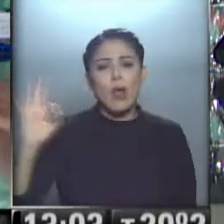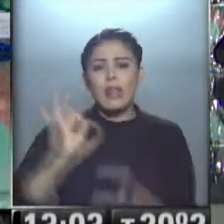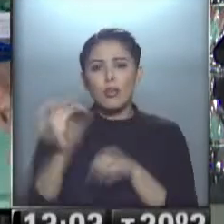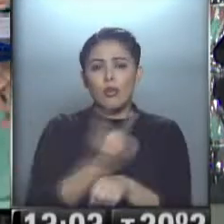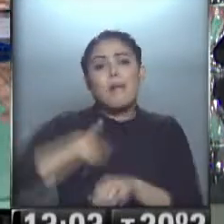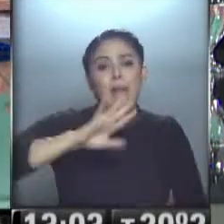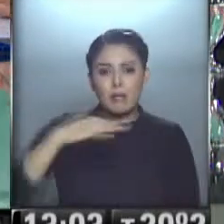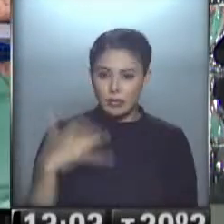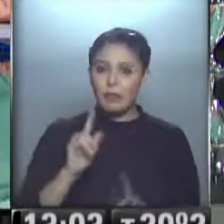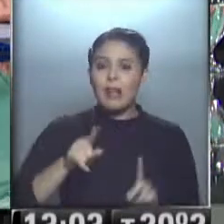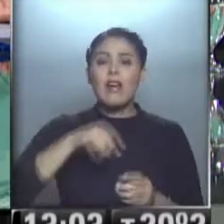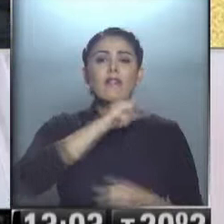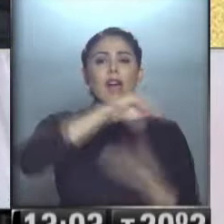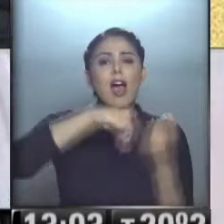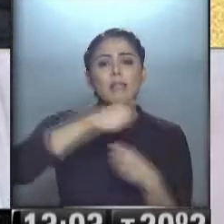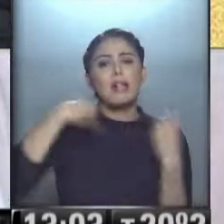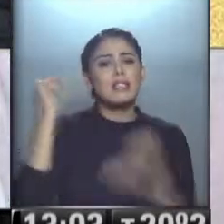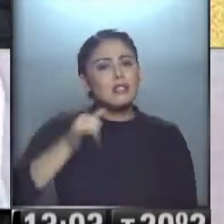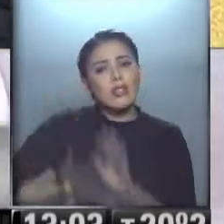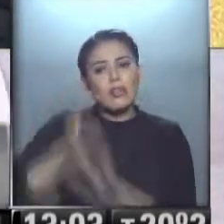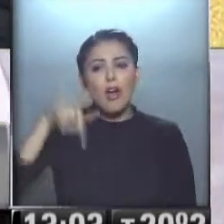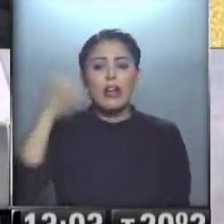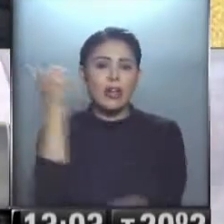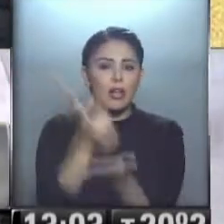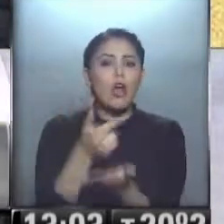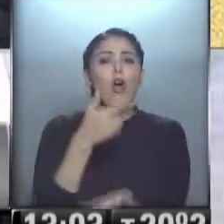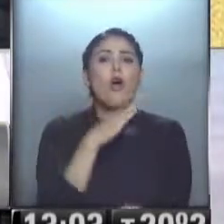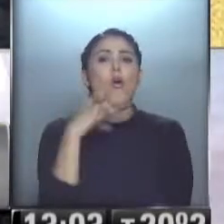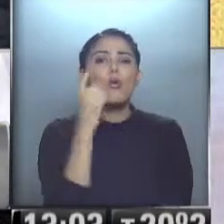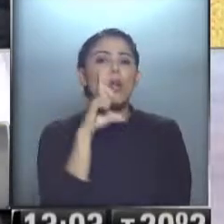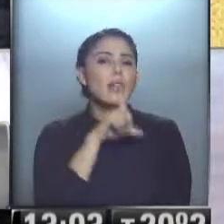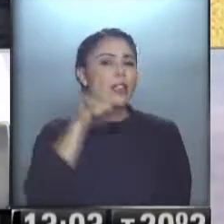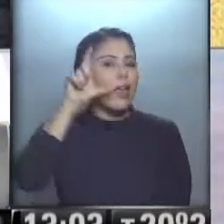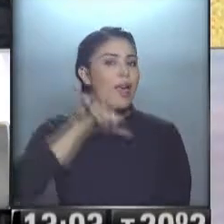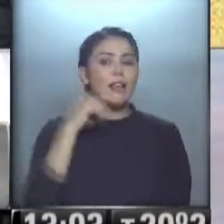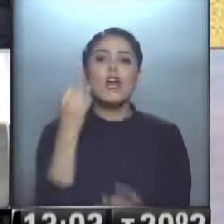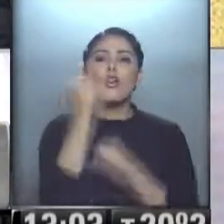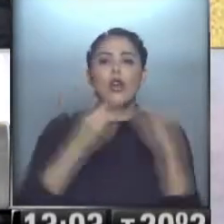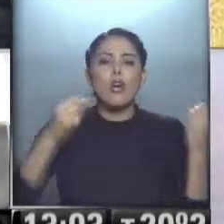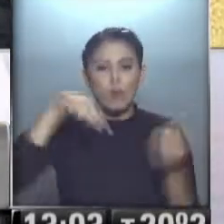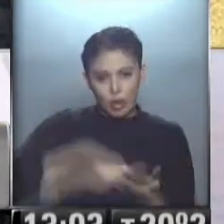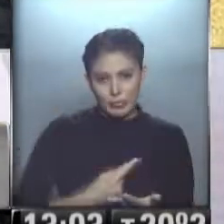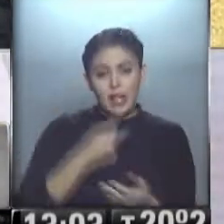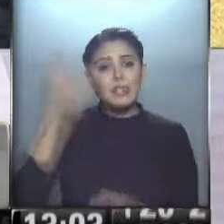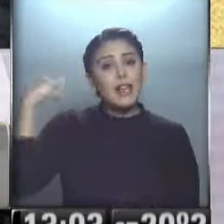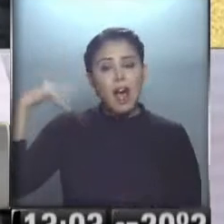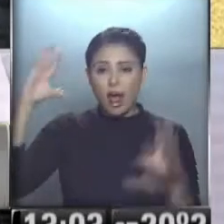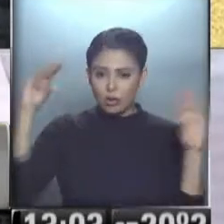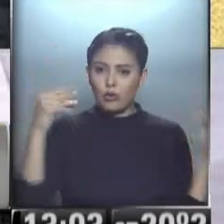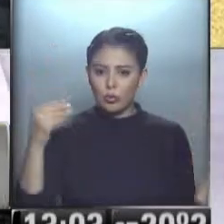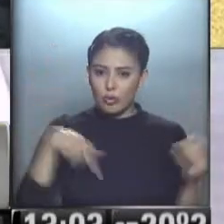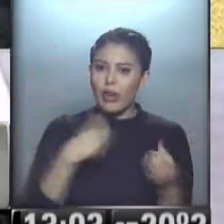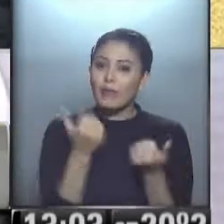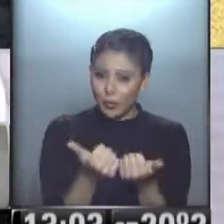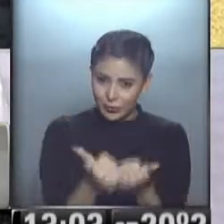65 familias evacuadas, estamos en vivo en el lugar. Está trabajando Julieta El Gul para contarnos cómo está esta ciudad hoy, después de lo que pasó ayer. ¿Cómo te va, Julieta?